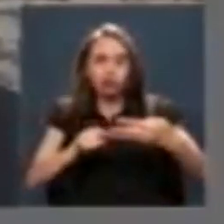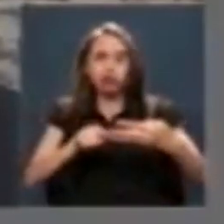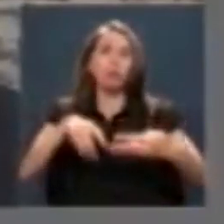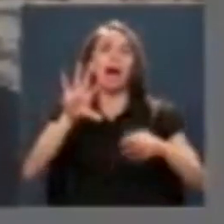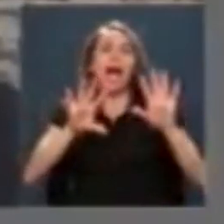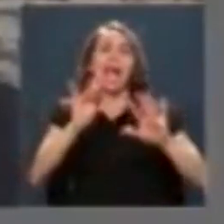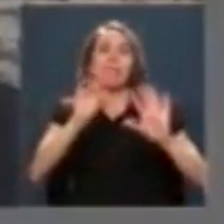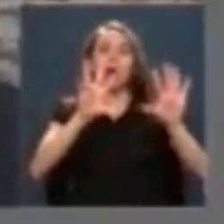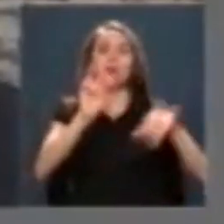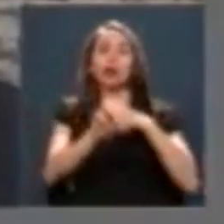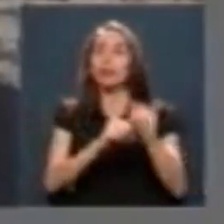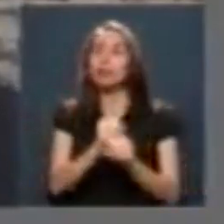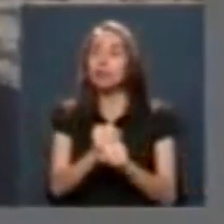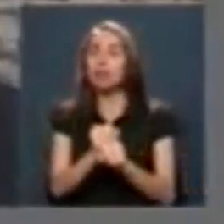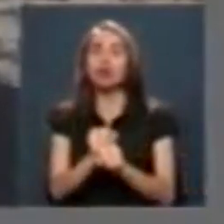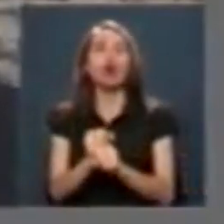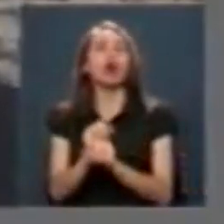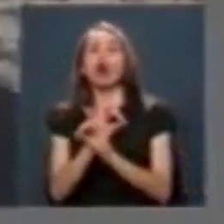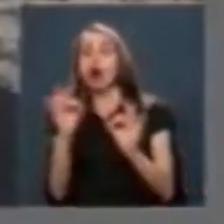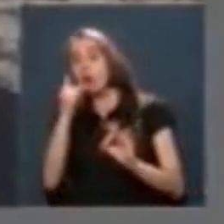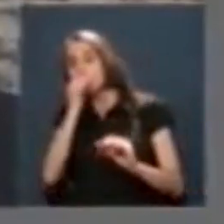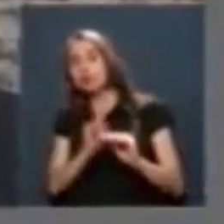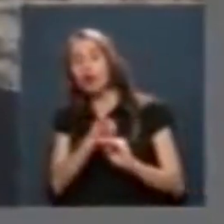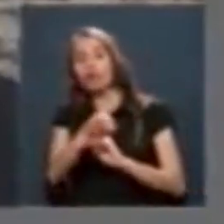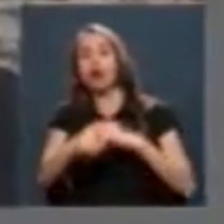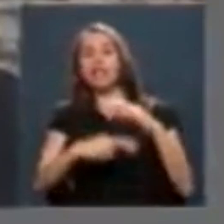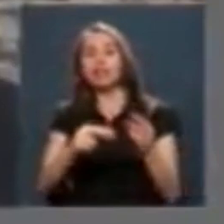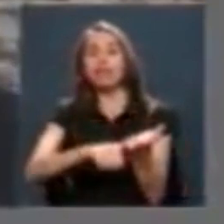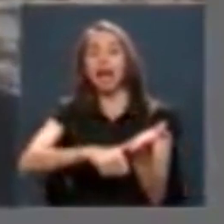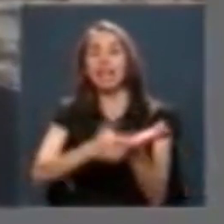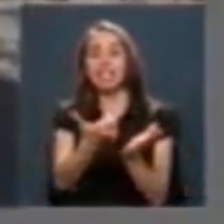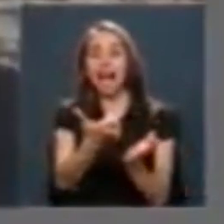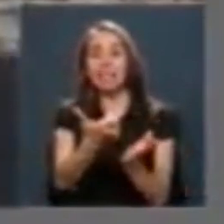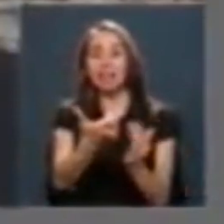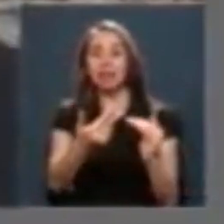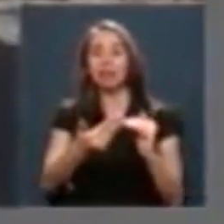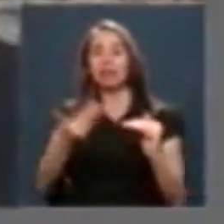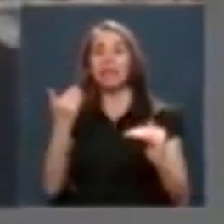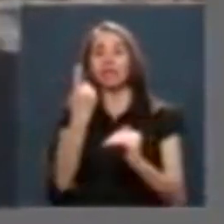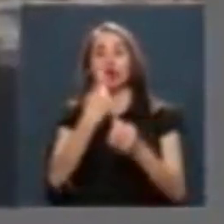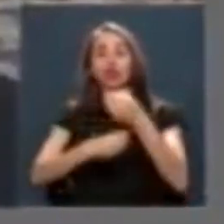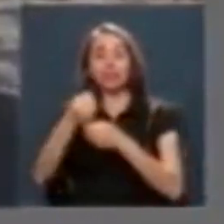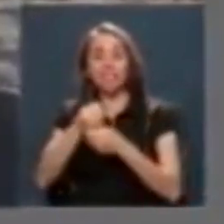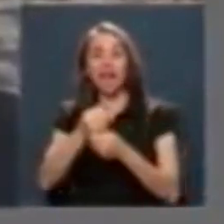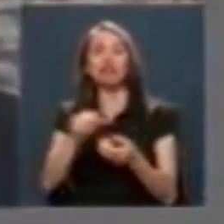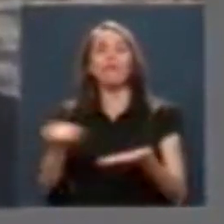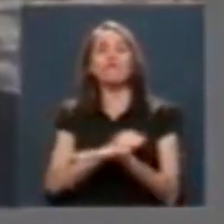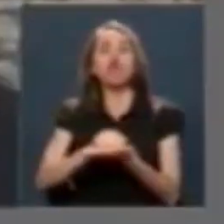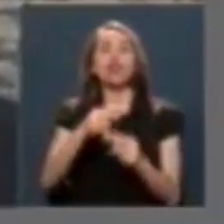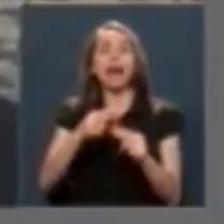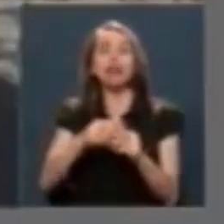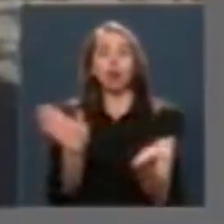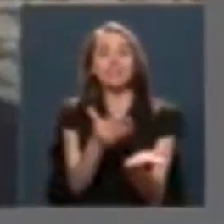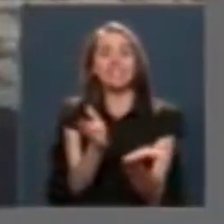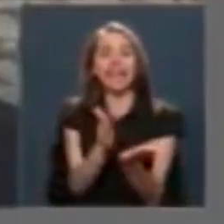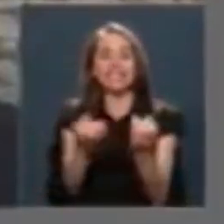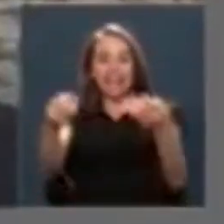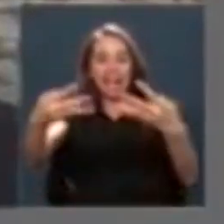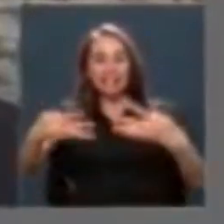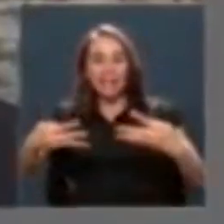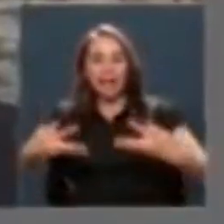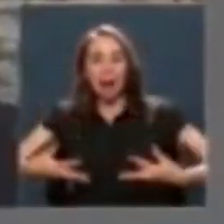90 años y más que ya no hayan renovado su cédula en los últimos 11 años es una medida eficiente